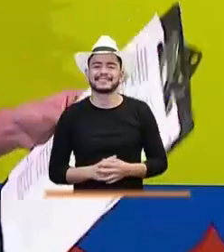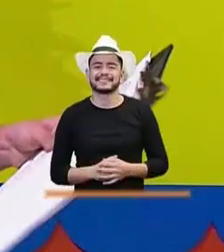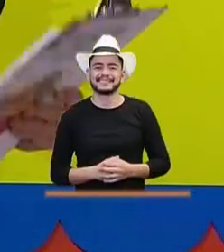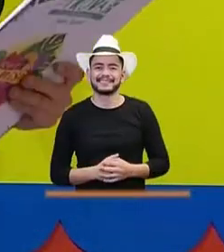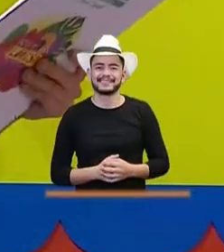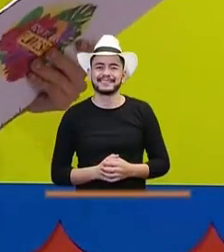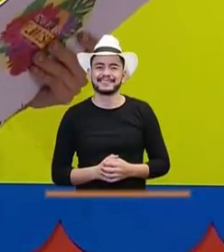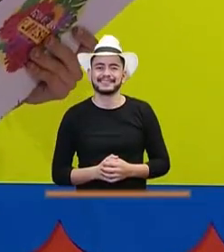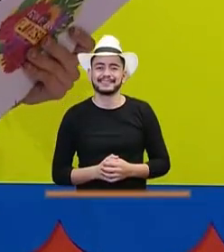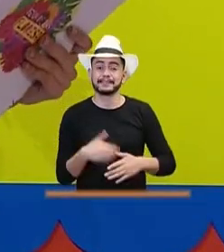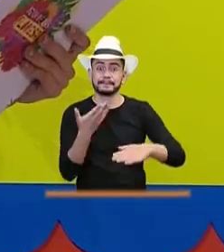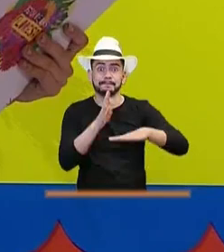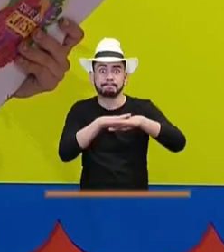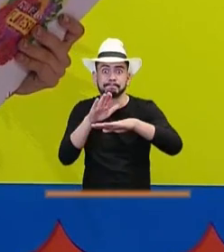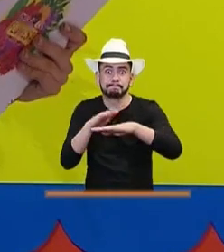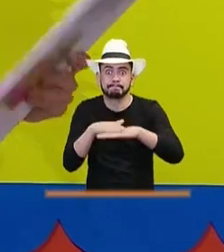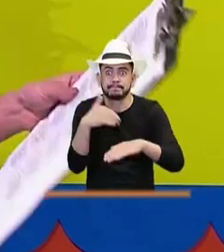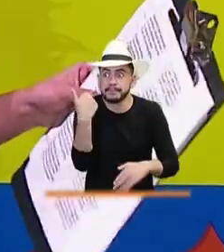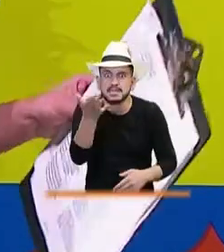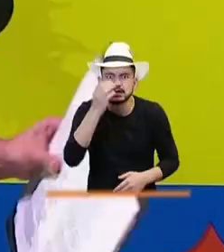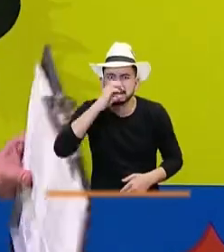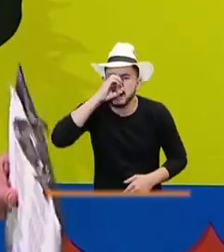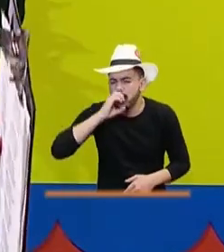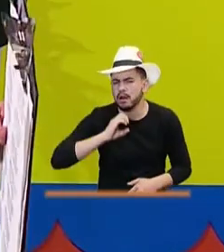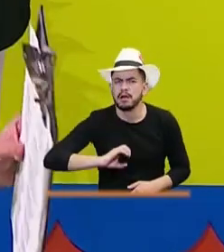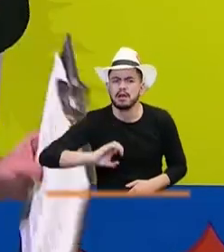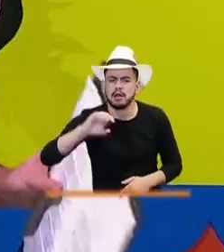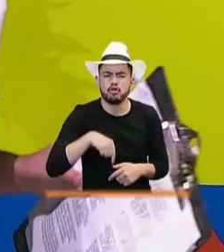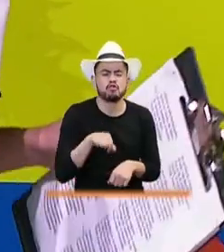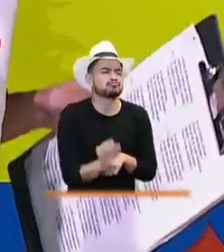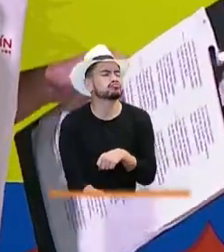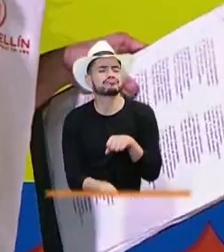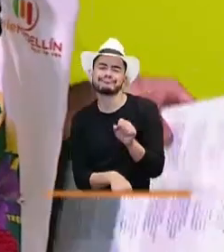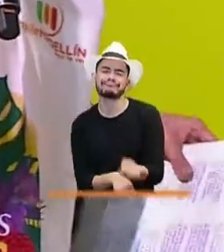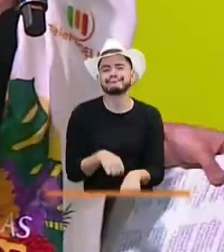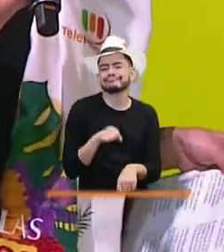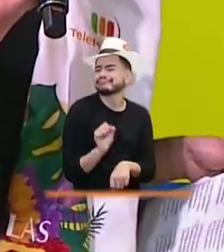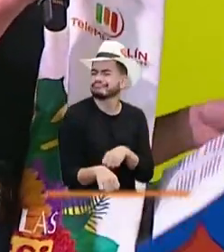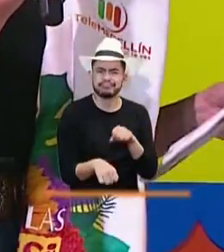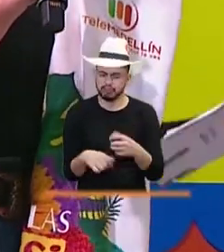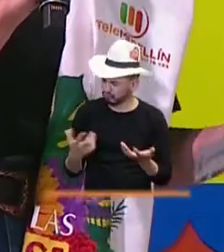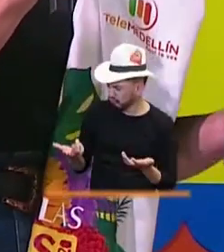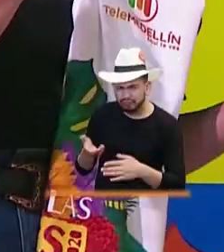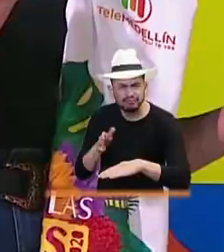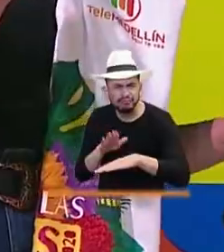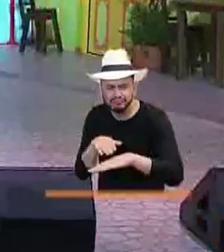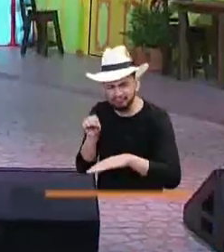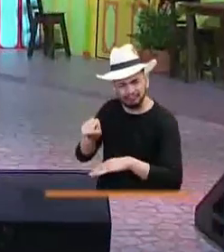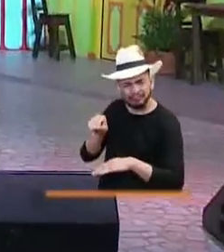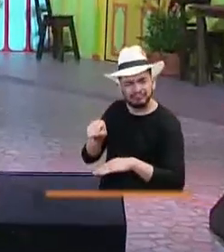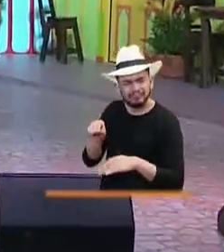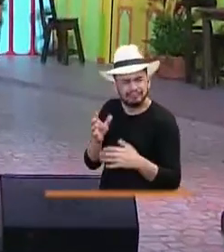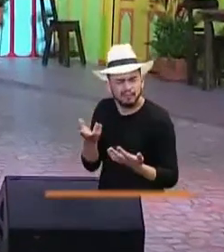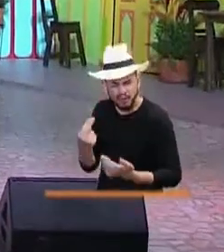Un elefante cirquero le pregunta al tomador en cueros y le dice él, muy